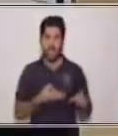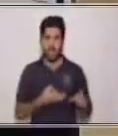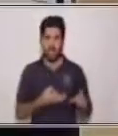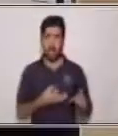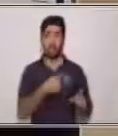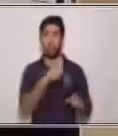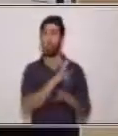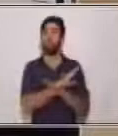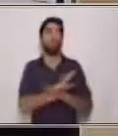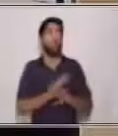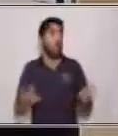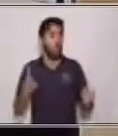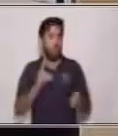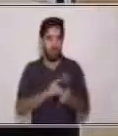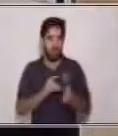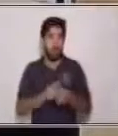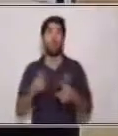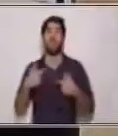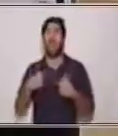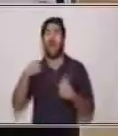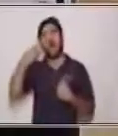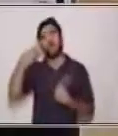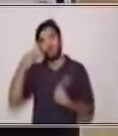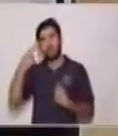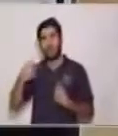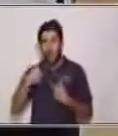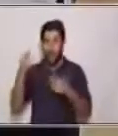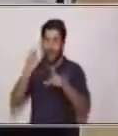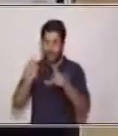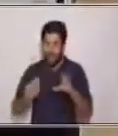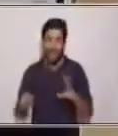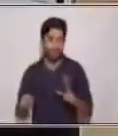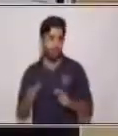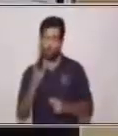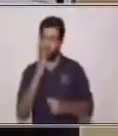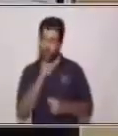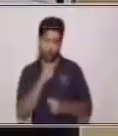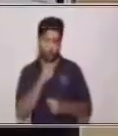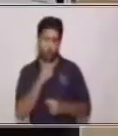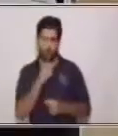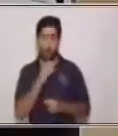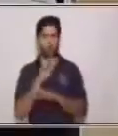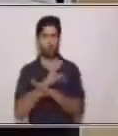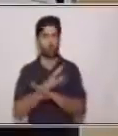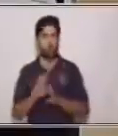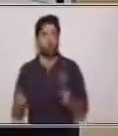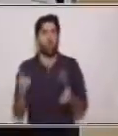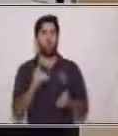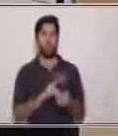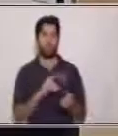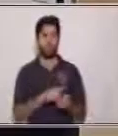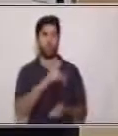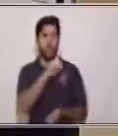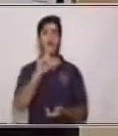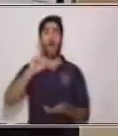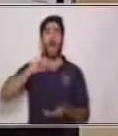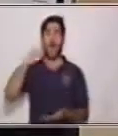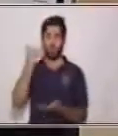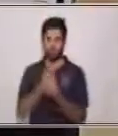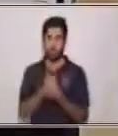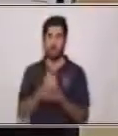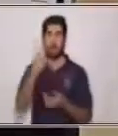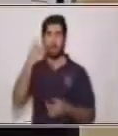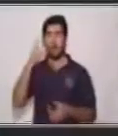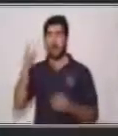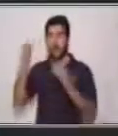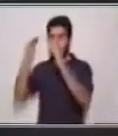emitir solamente los médicos calificados, ¿verdad? En la que el médico autoriza al farmacéutico que